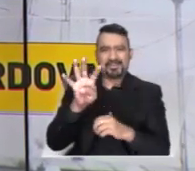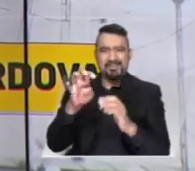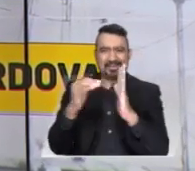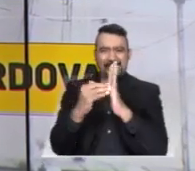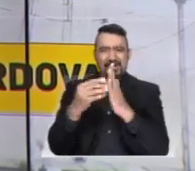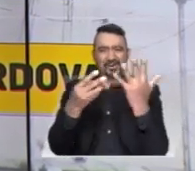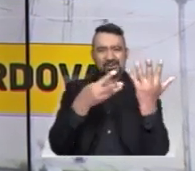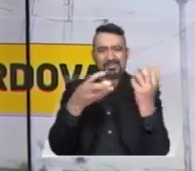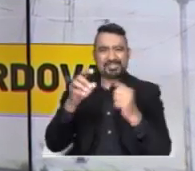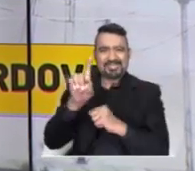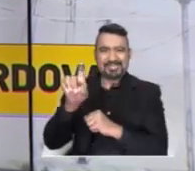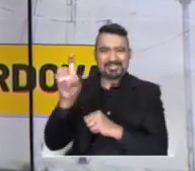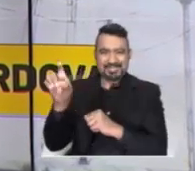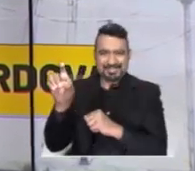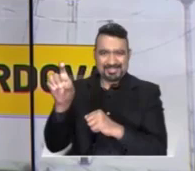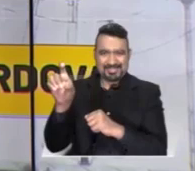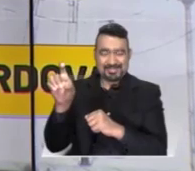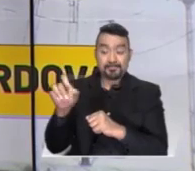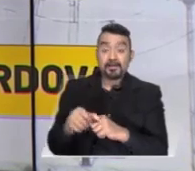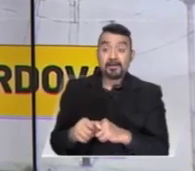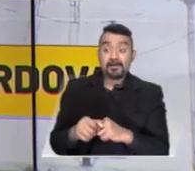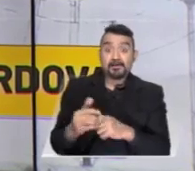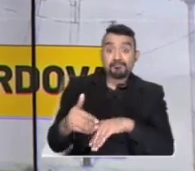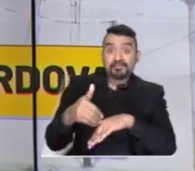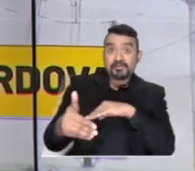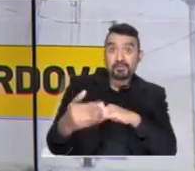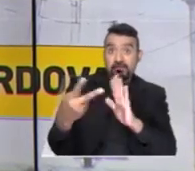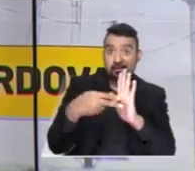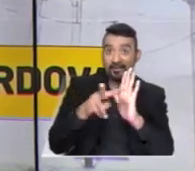1.859.866 pasajeros. En el año 2021 fueron